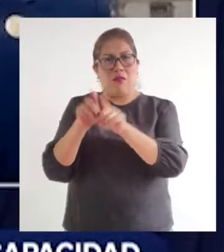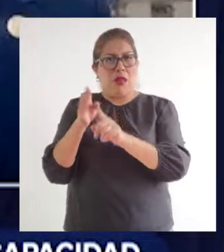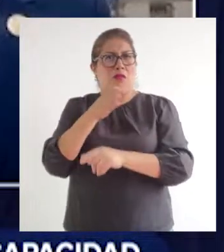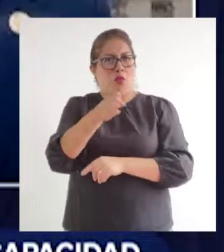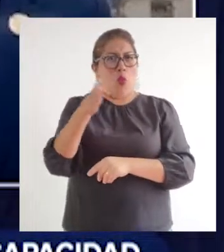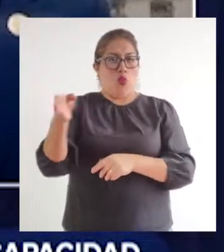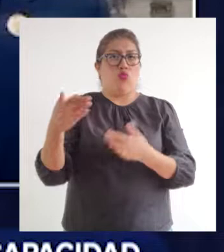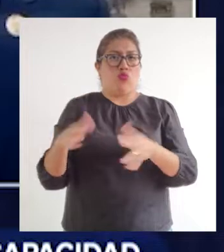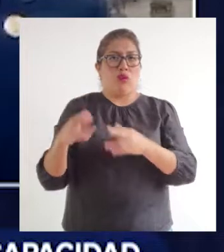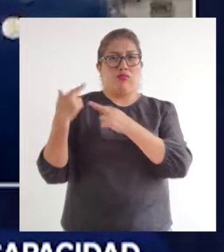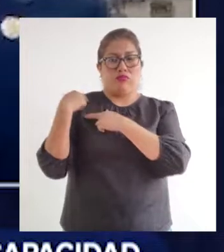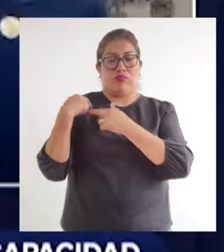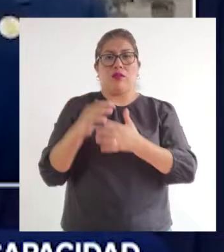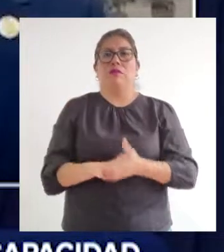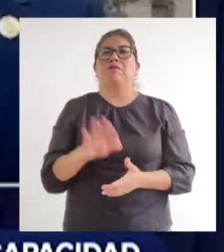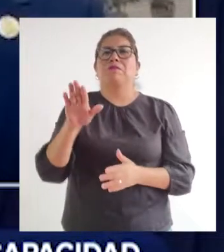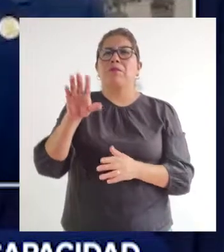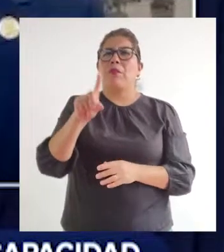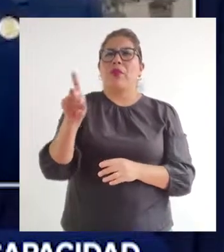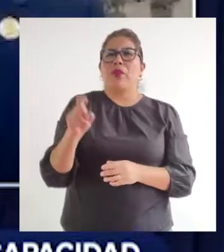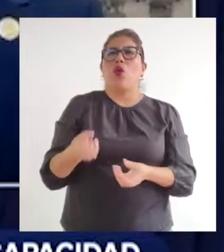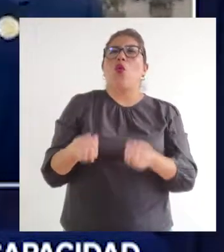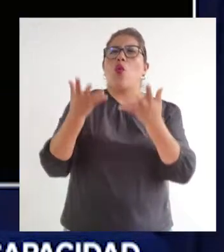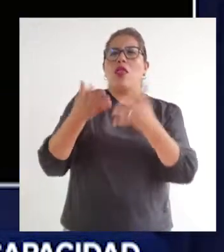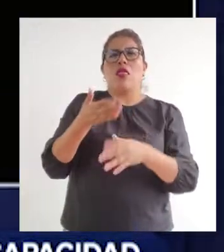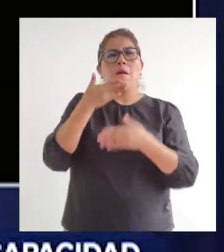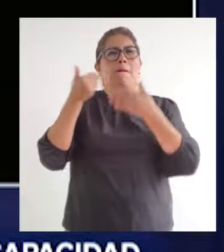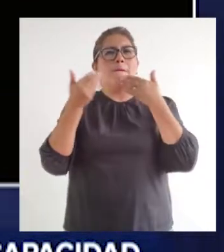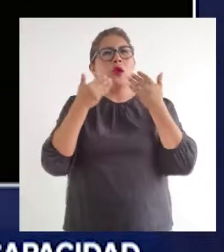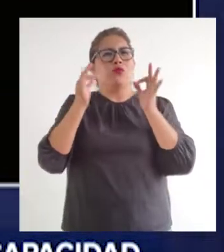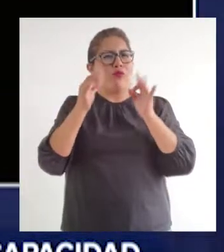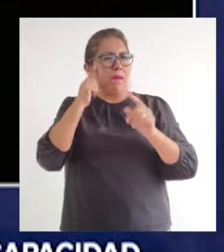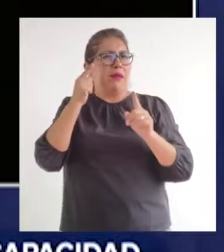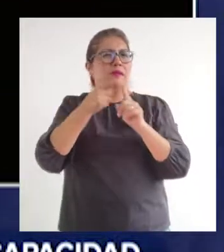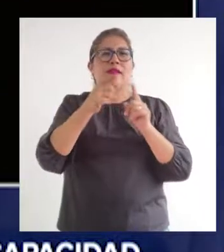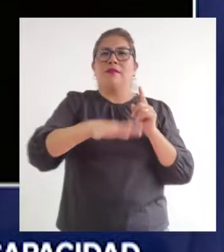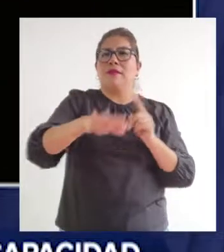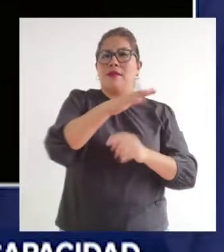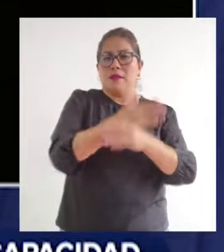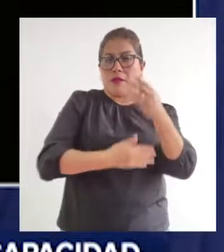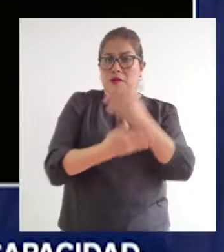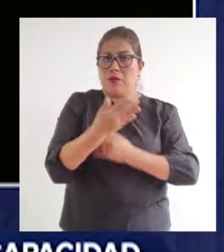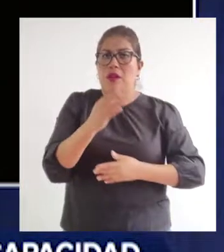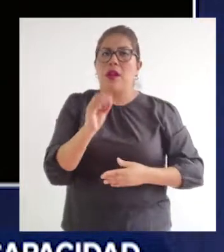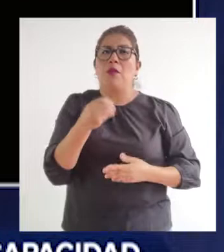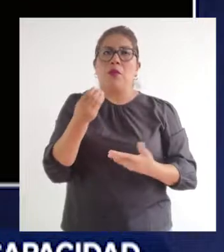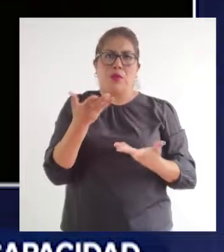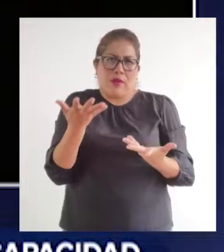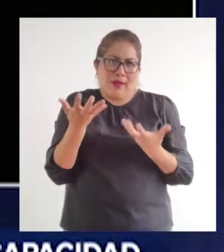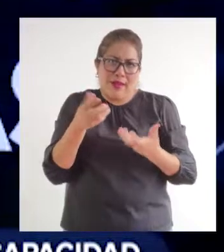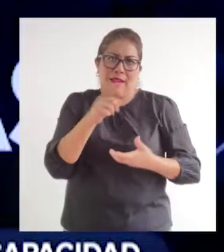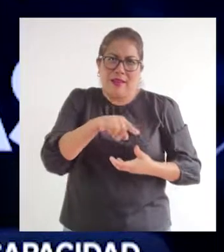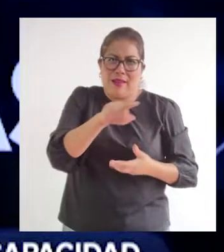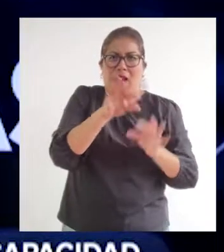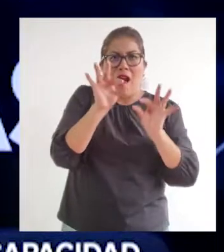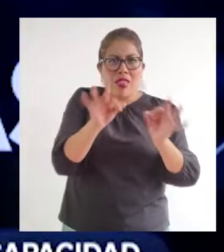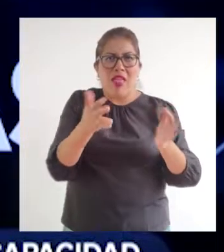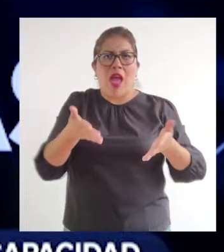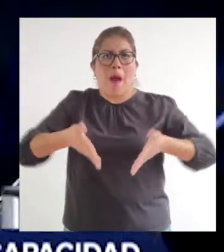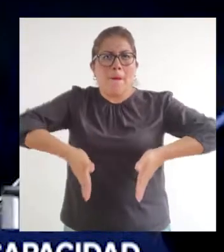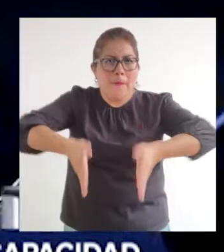efectivas. ¿Cuánto se ha mejorado, por ejemplo, pensando también en las personas con discapacidad, el hecho de tener